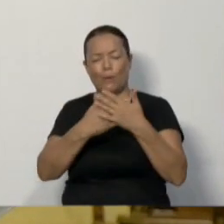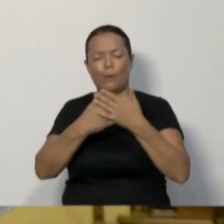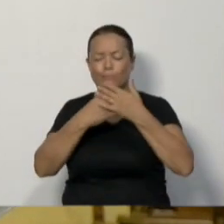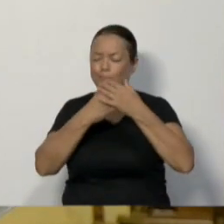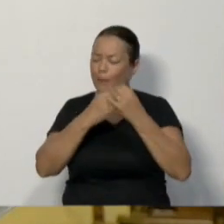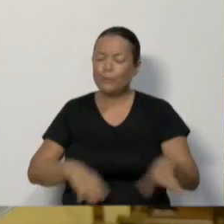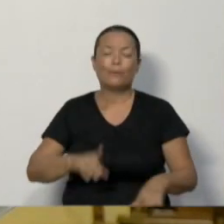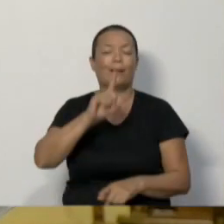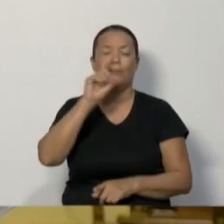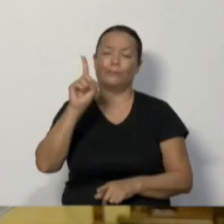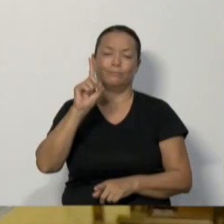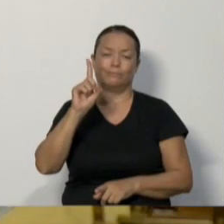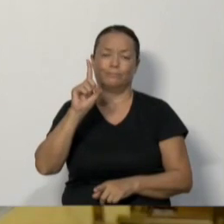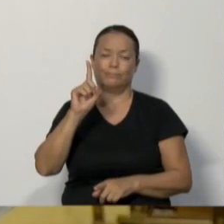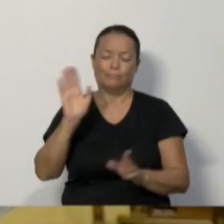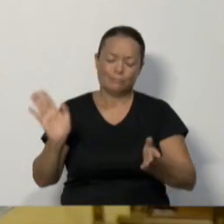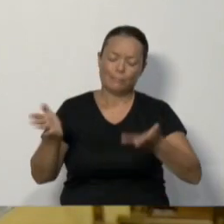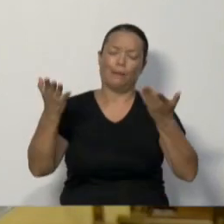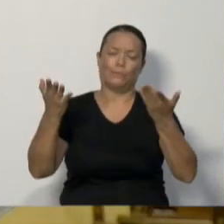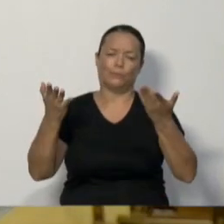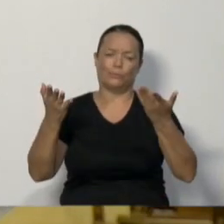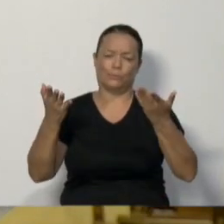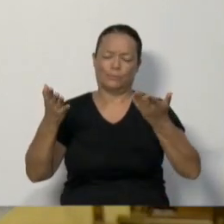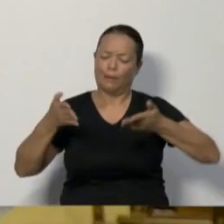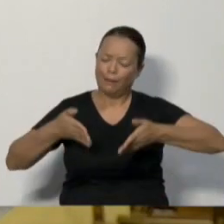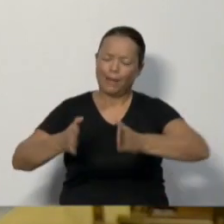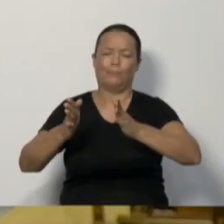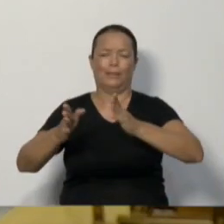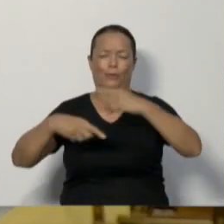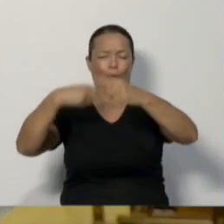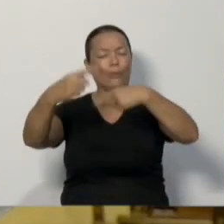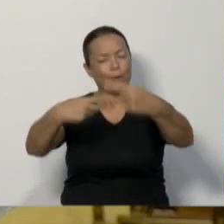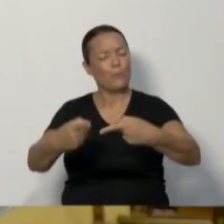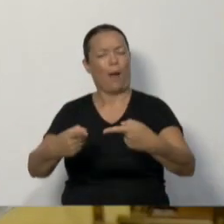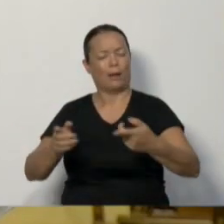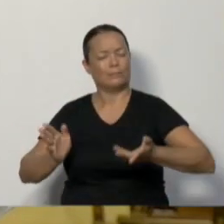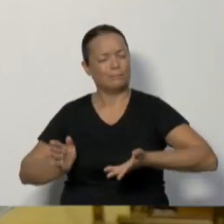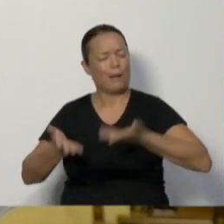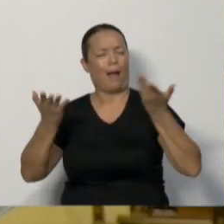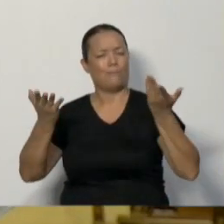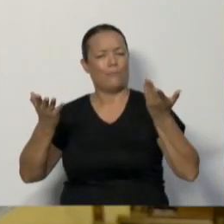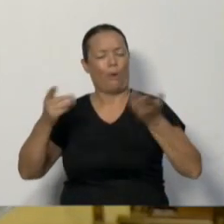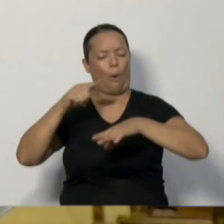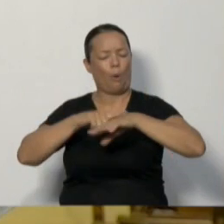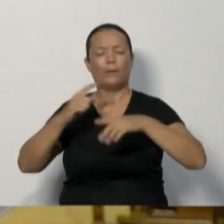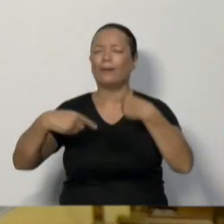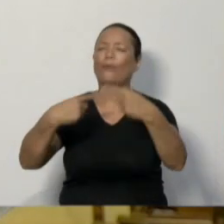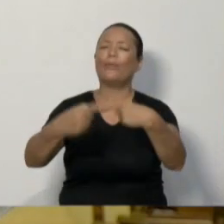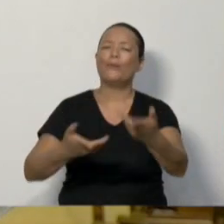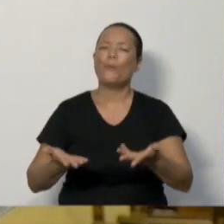brazos ni sentarnos al costado del camino a ver qué pasa. Creo que es hora de seguir